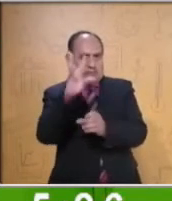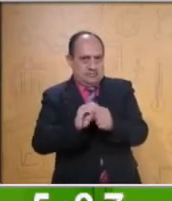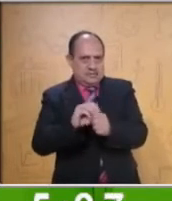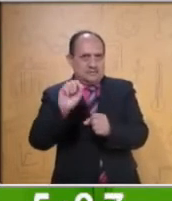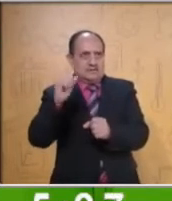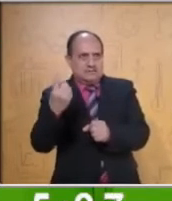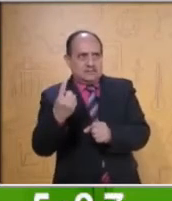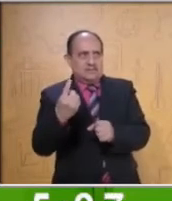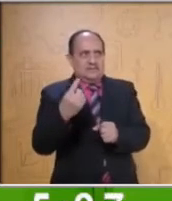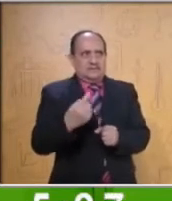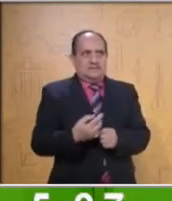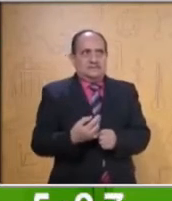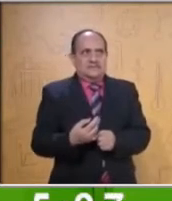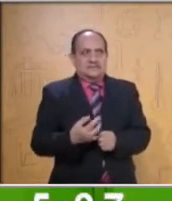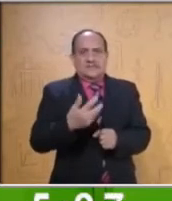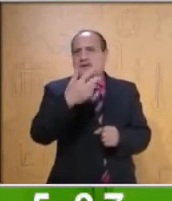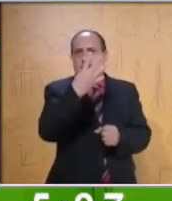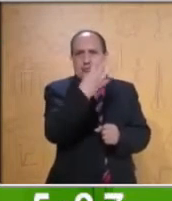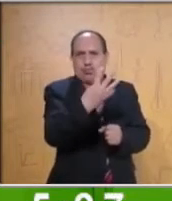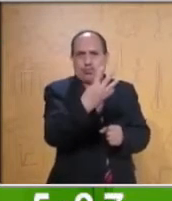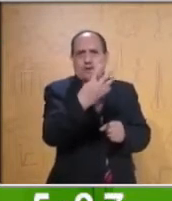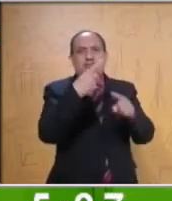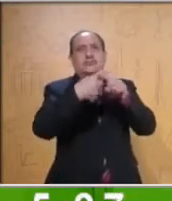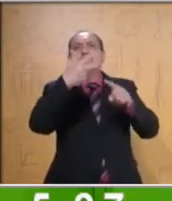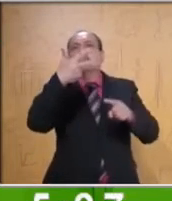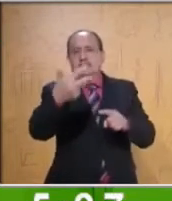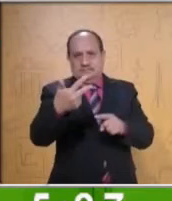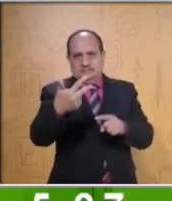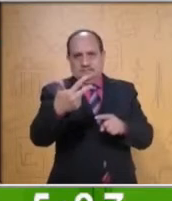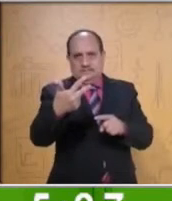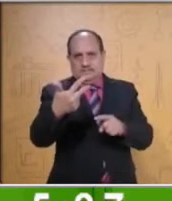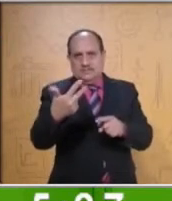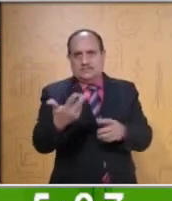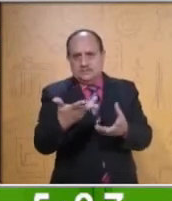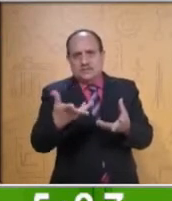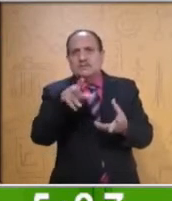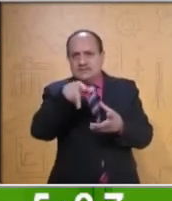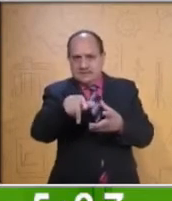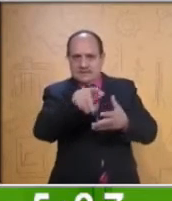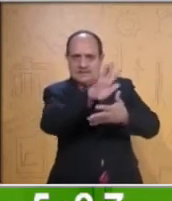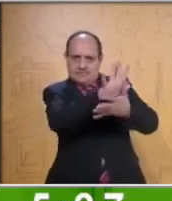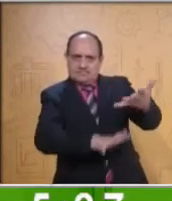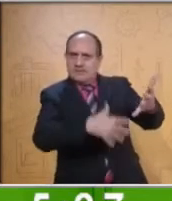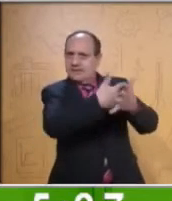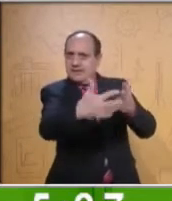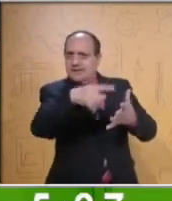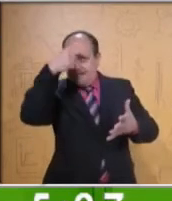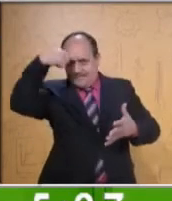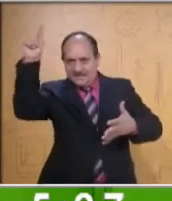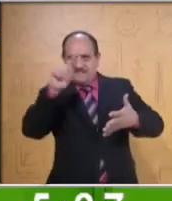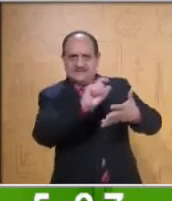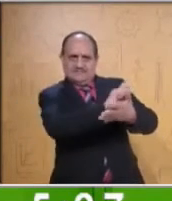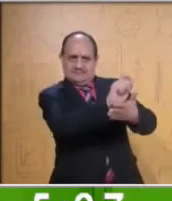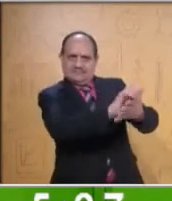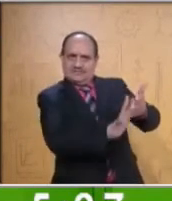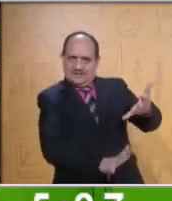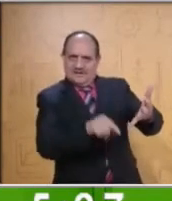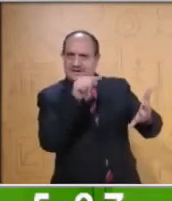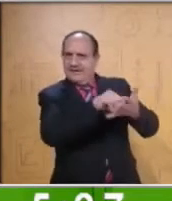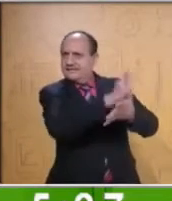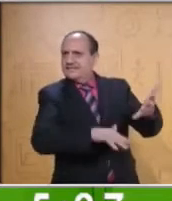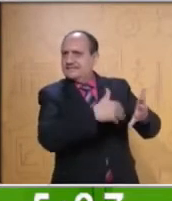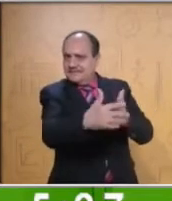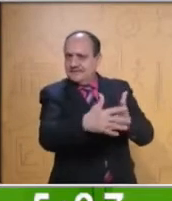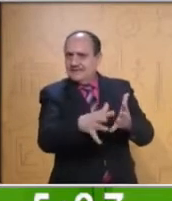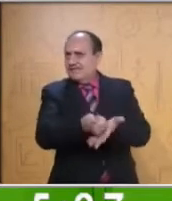2, 4, 6, 8 veces el 4. Ustedes tienen ahí a la mano la tabla y es mucho más fácil. Esa tablita nos va a